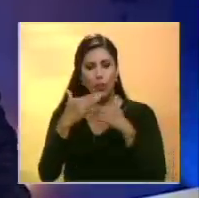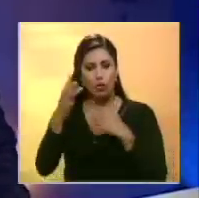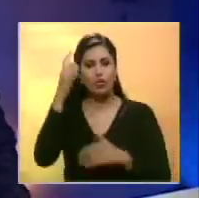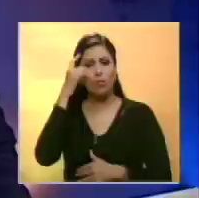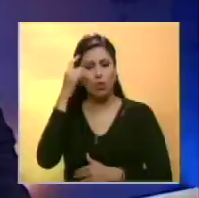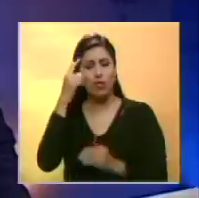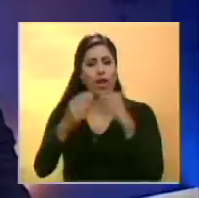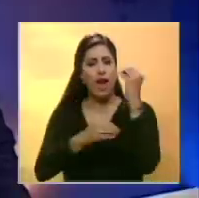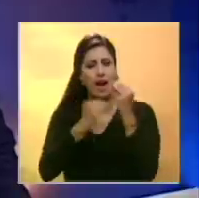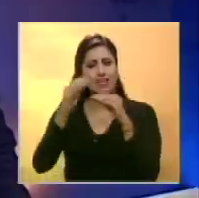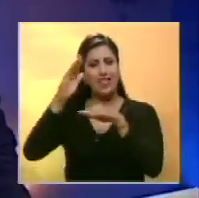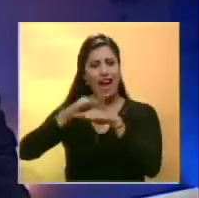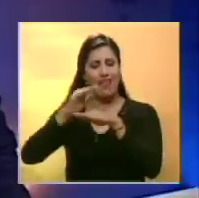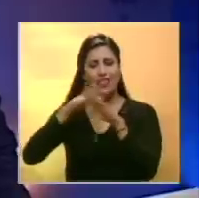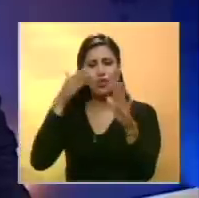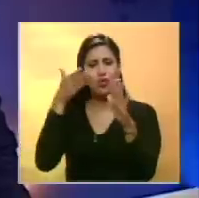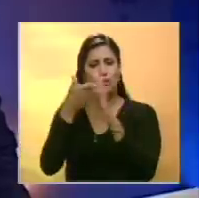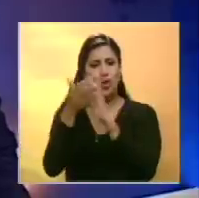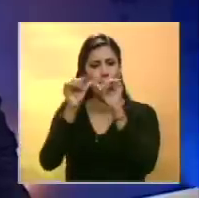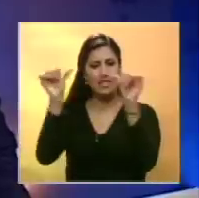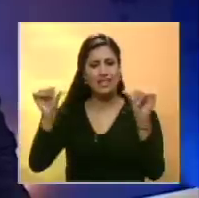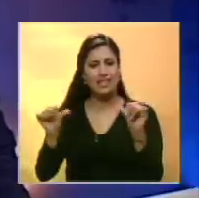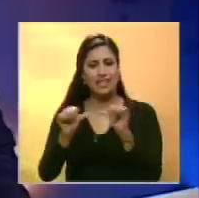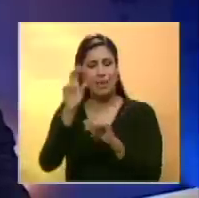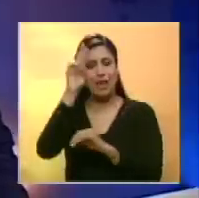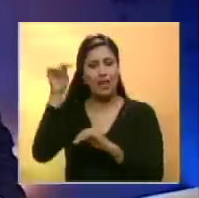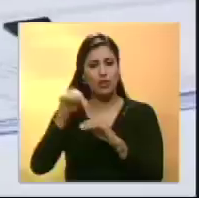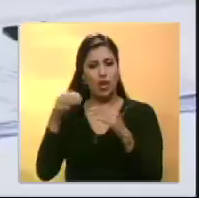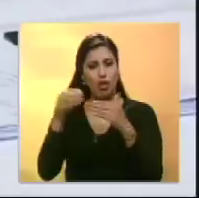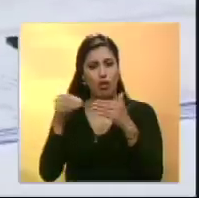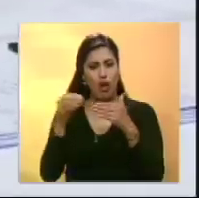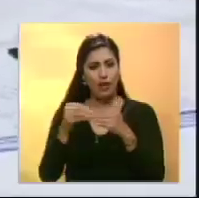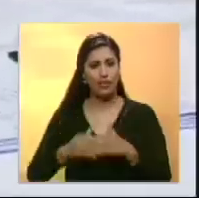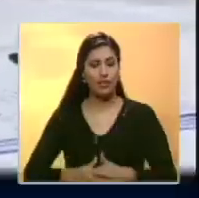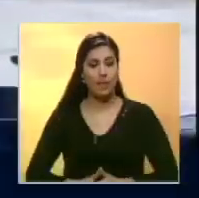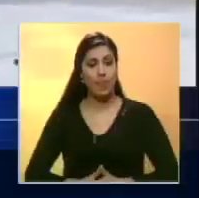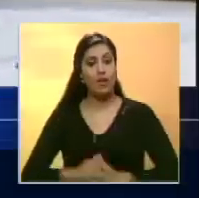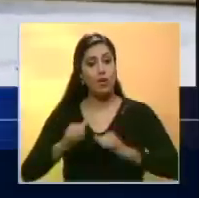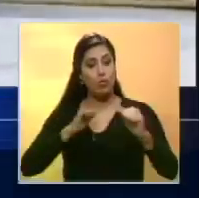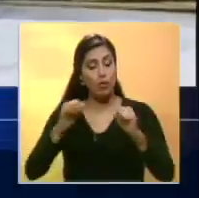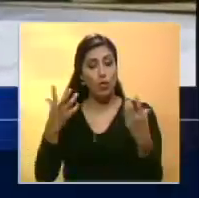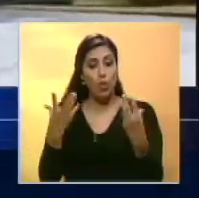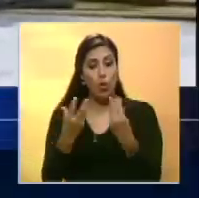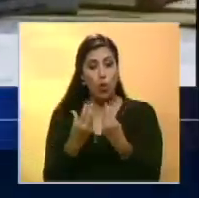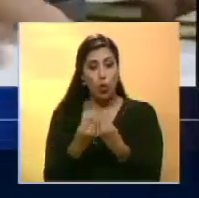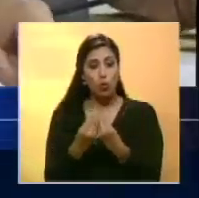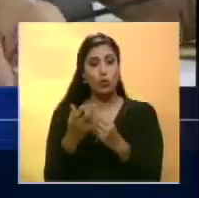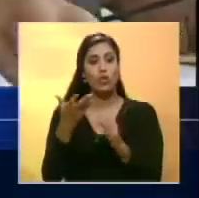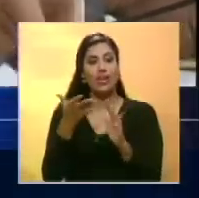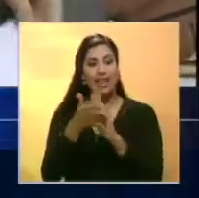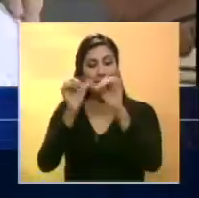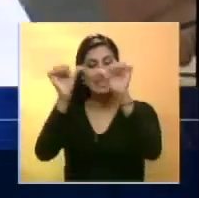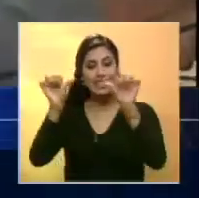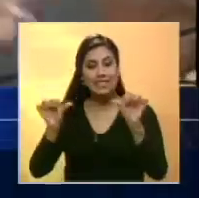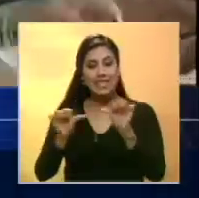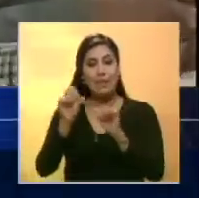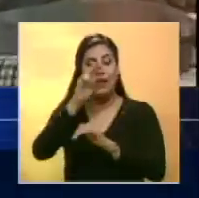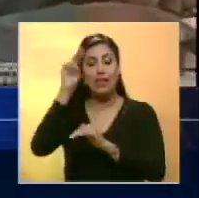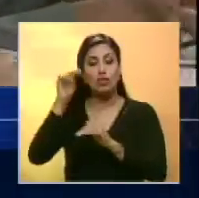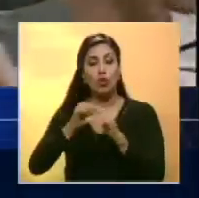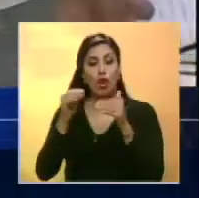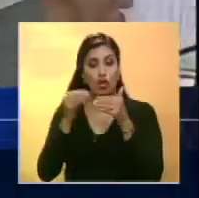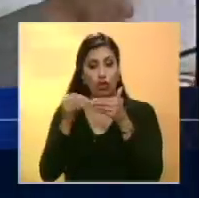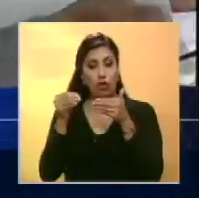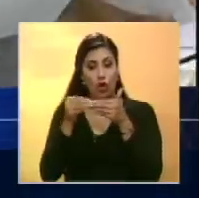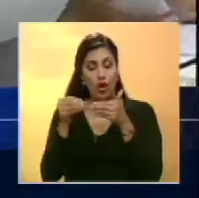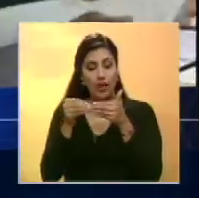días se realizarán anuncios sobre el Sistema Nacional de Divisas. Activación de un conjunto de elementos del Sistema Nacional de